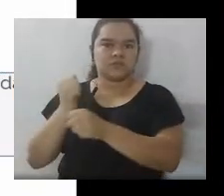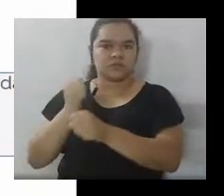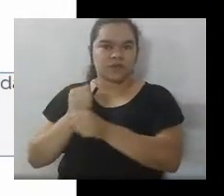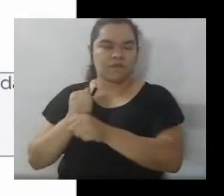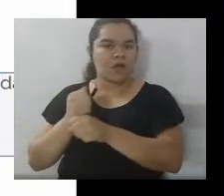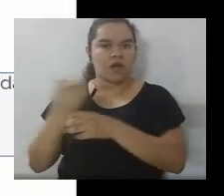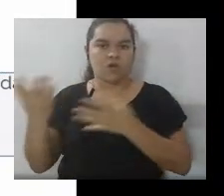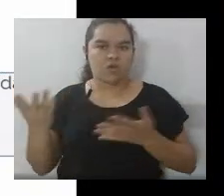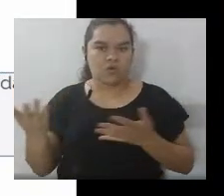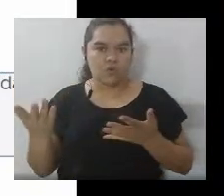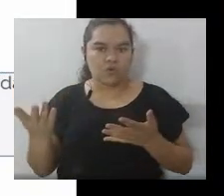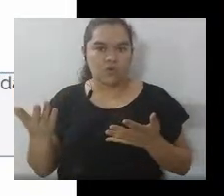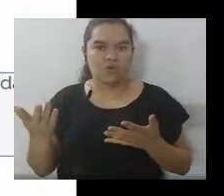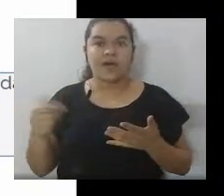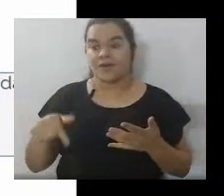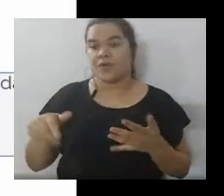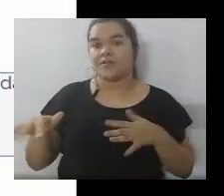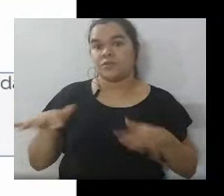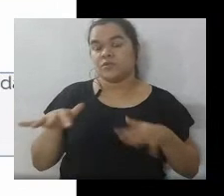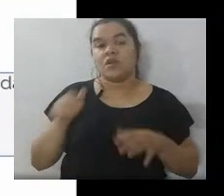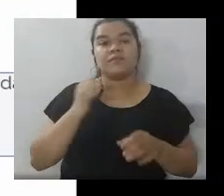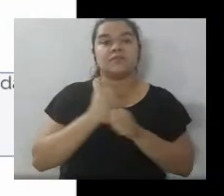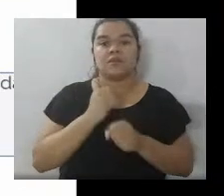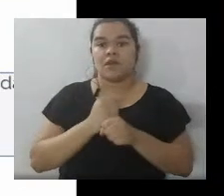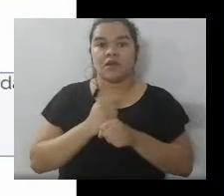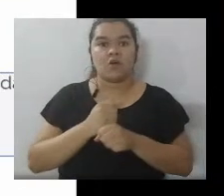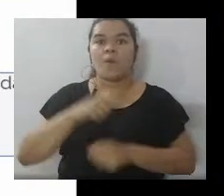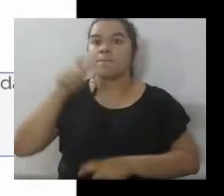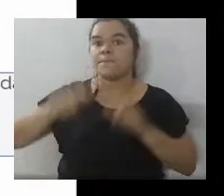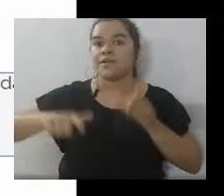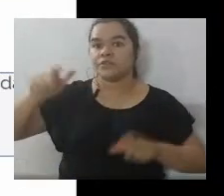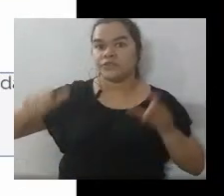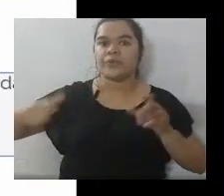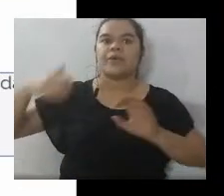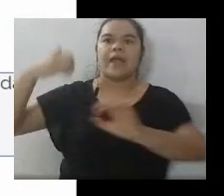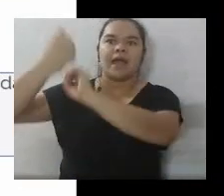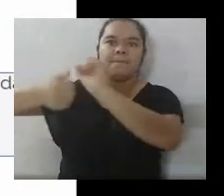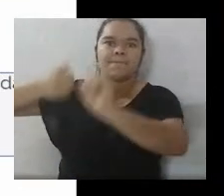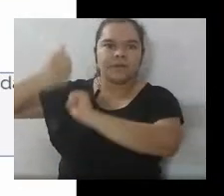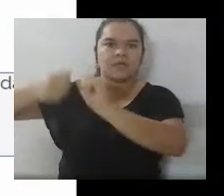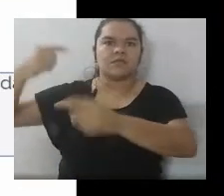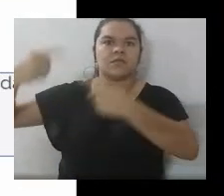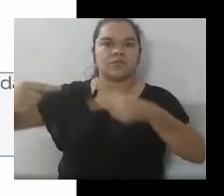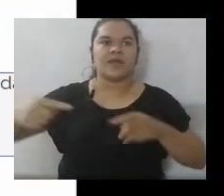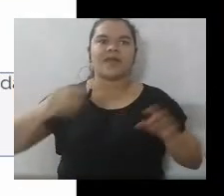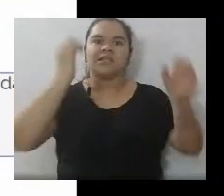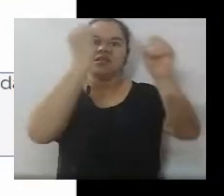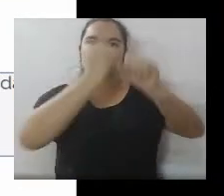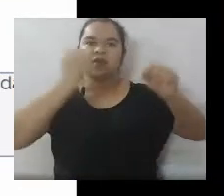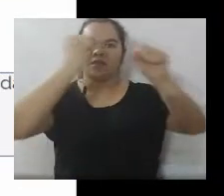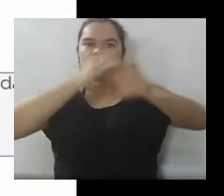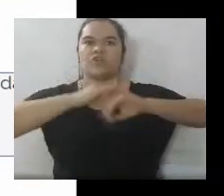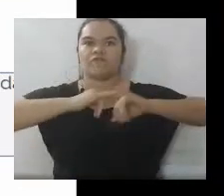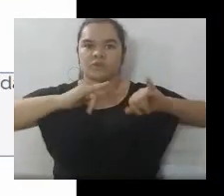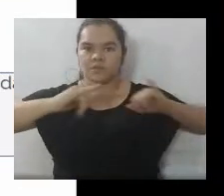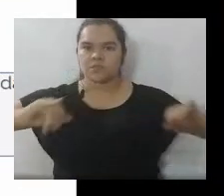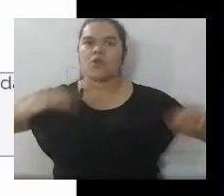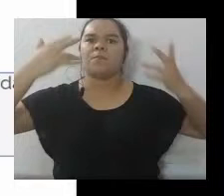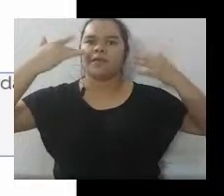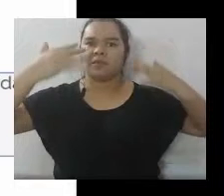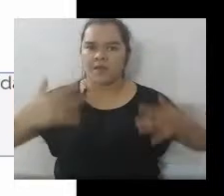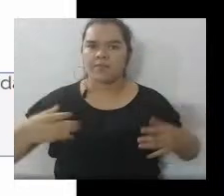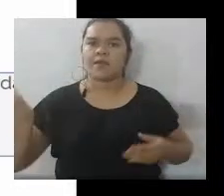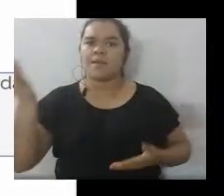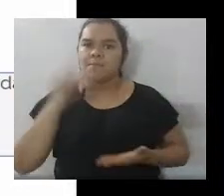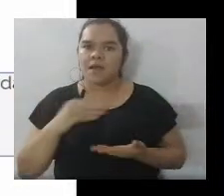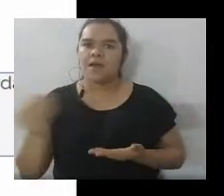Todo lleva de que el mercado está necesitando cada vez más informáticos, más ingenieros, más matemáticos, con